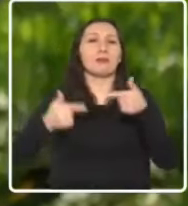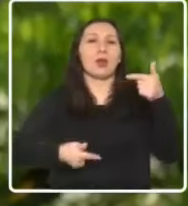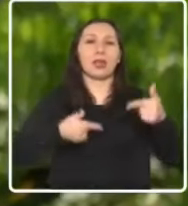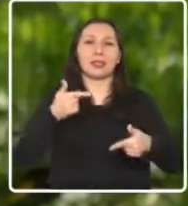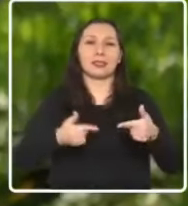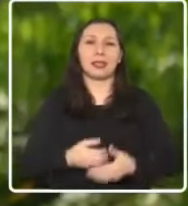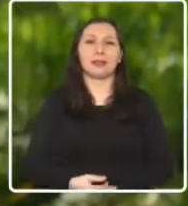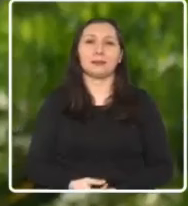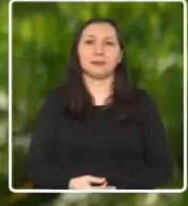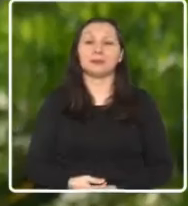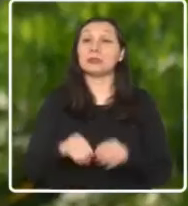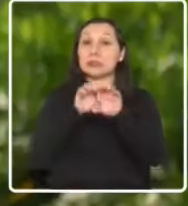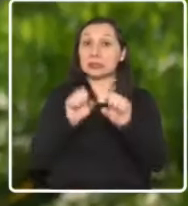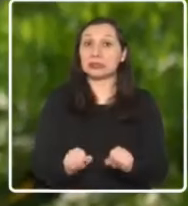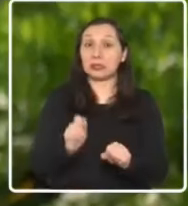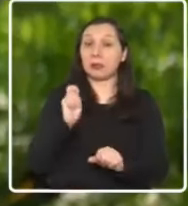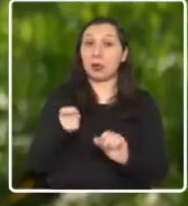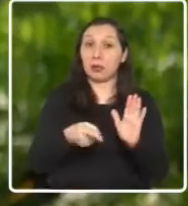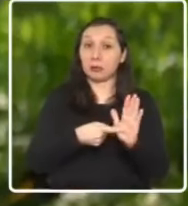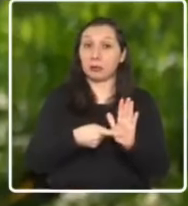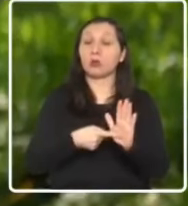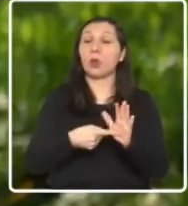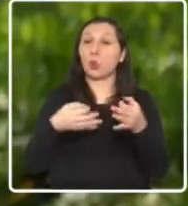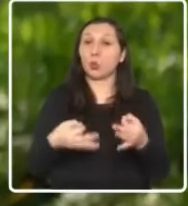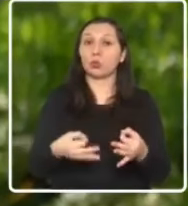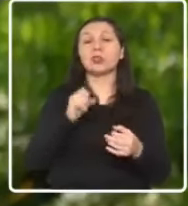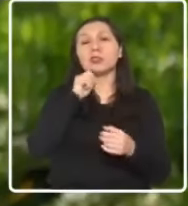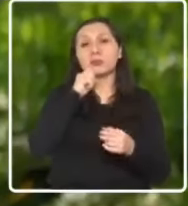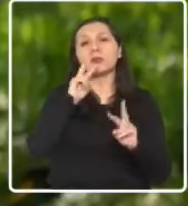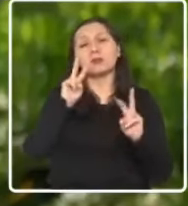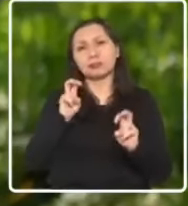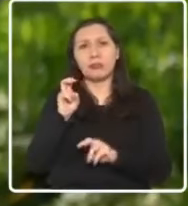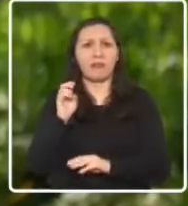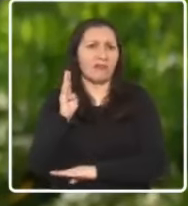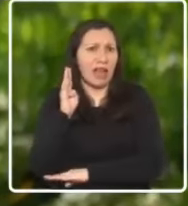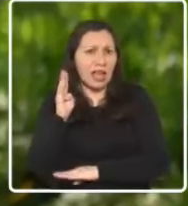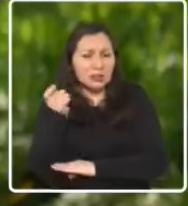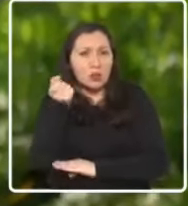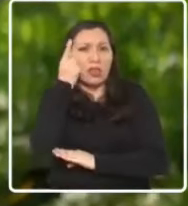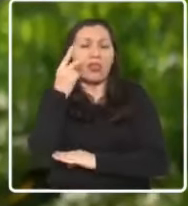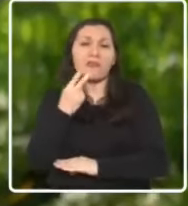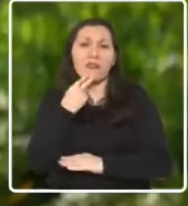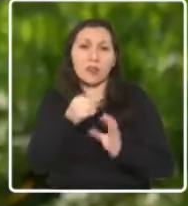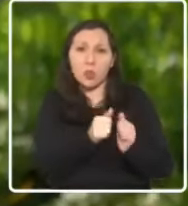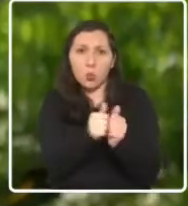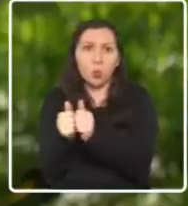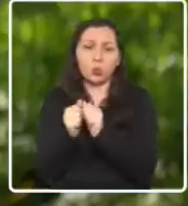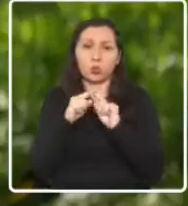y es que un sistema tributario justo es un supuesto básico para poder vivir juntos en